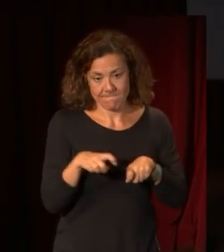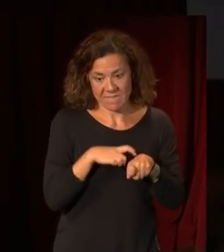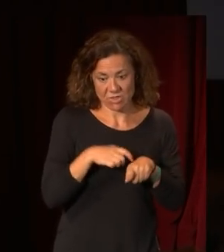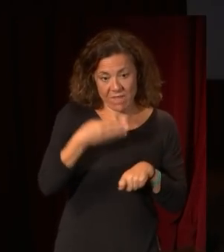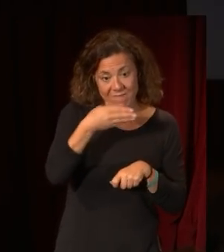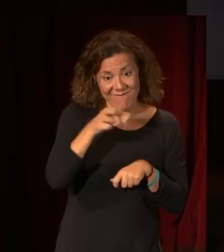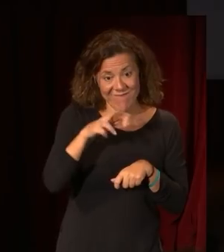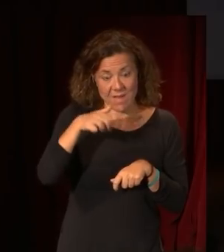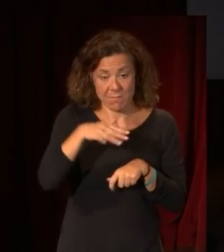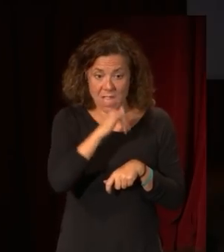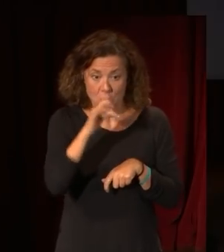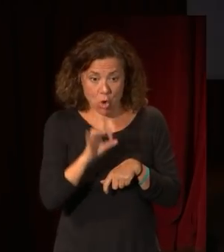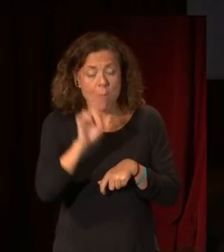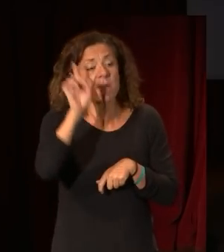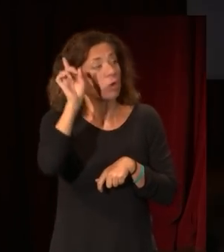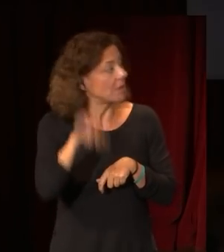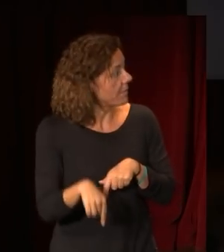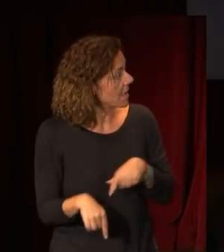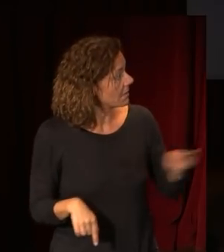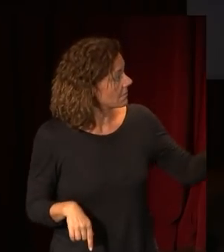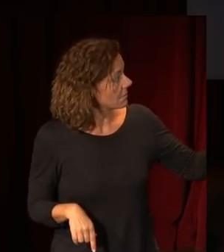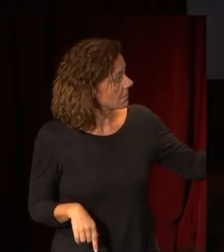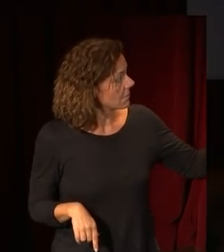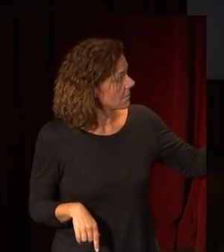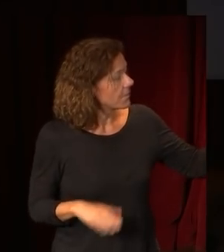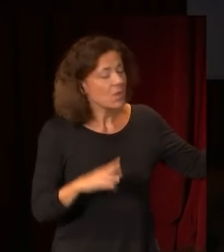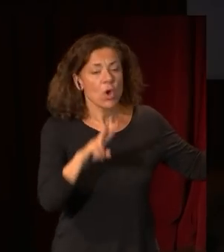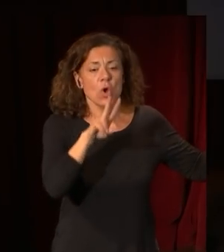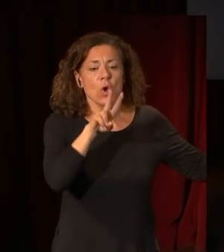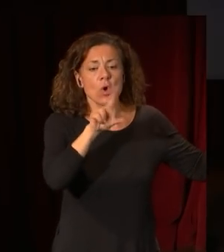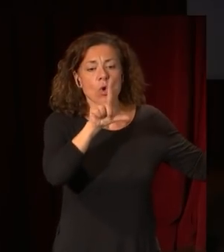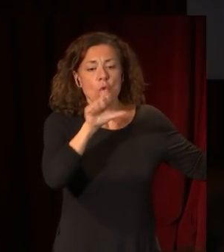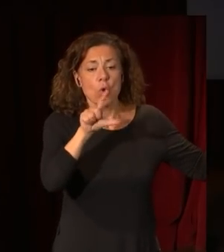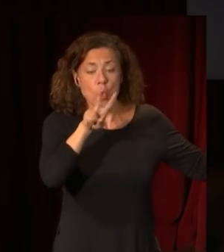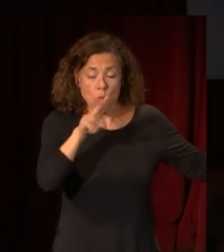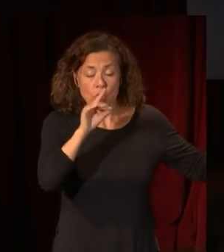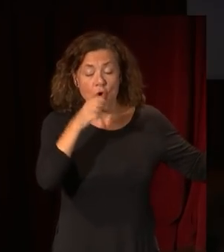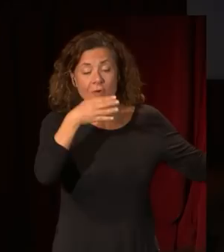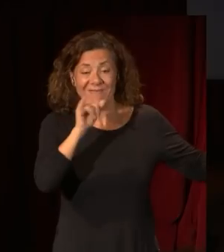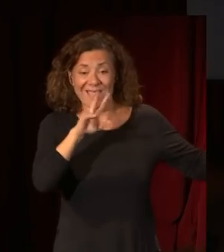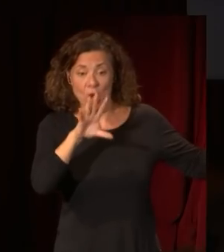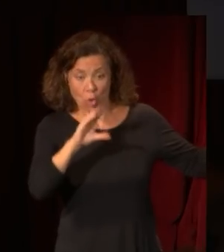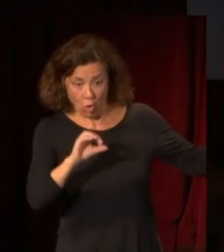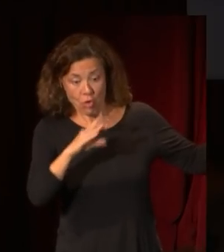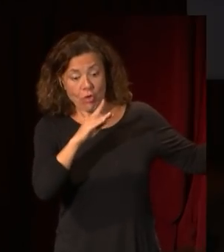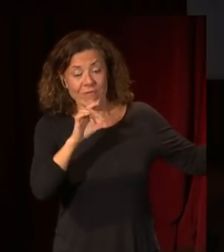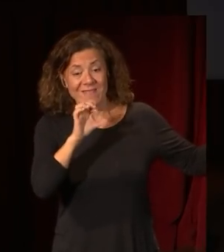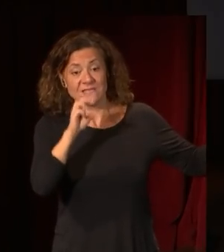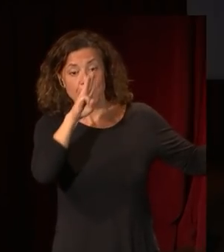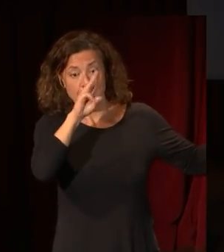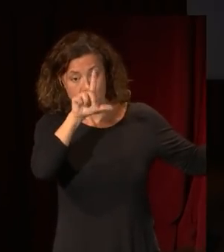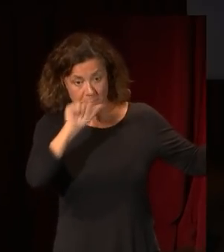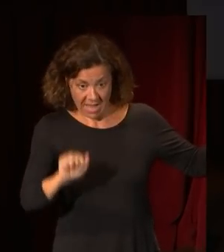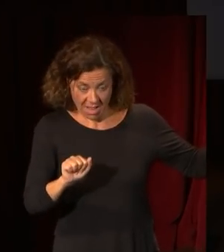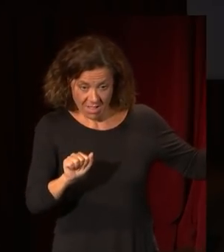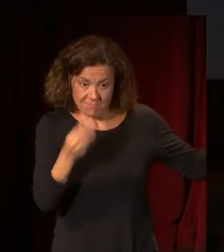bartolomé bermejo cordobeses pero también ludovico de es pla lluís des pla bar quirón en sí es